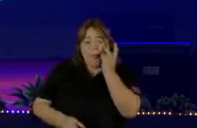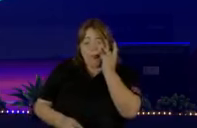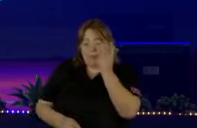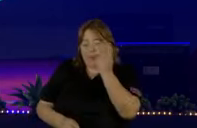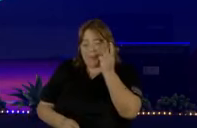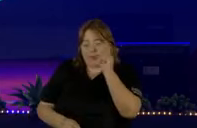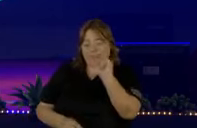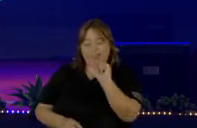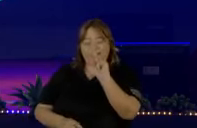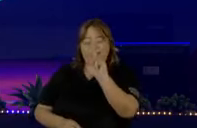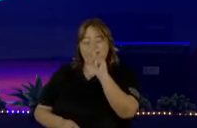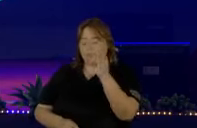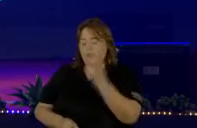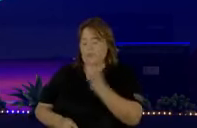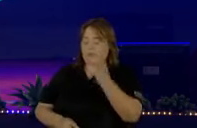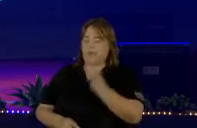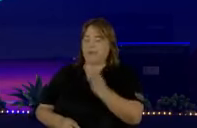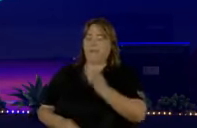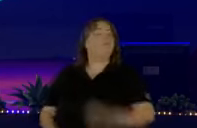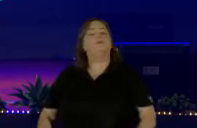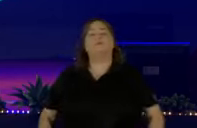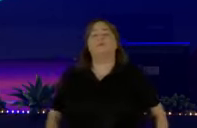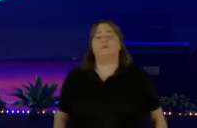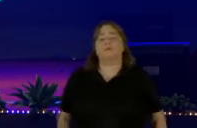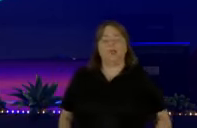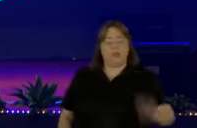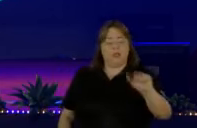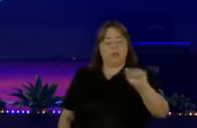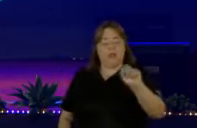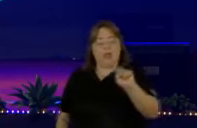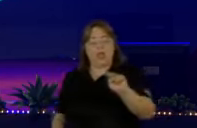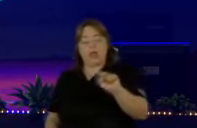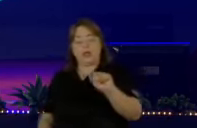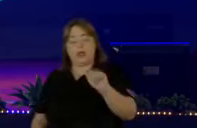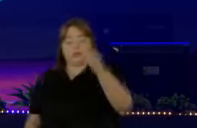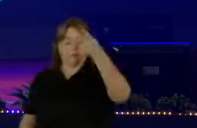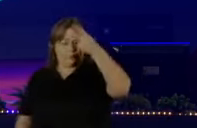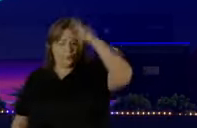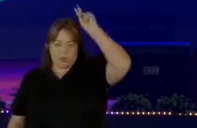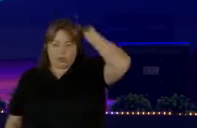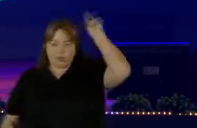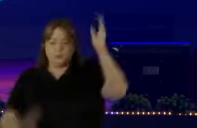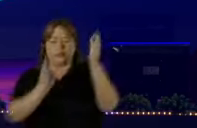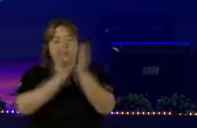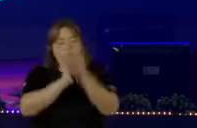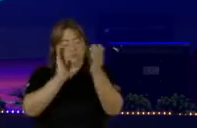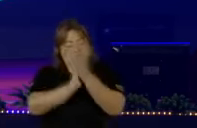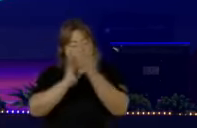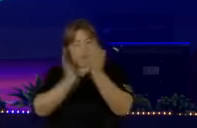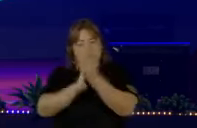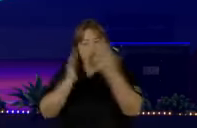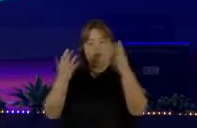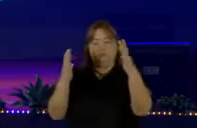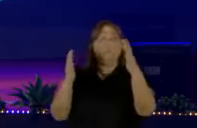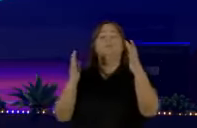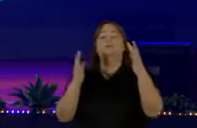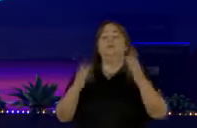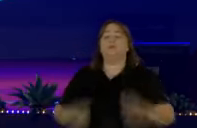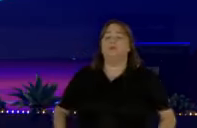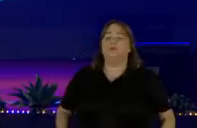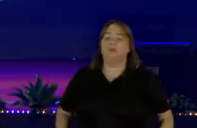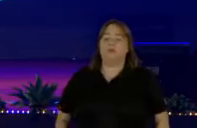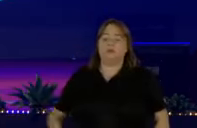programa. Amén. Fielmente lo ven. Ana Rivera desde Ponce también. Denle un aplauso, denle un aplauso. Y